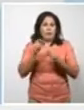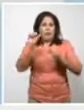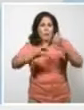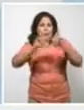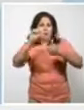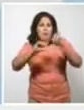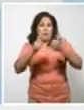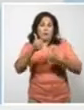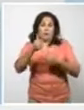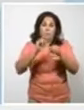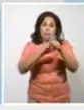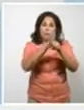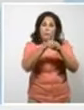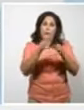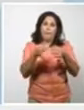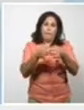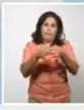la epidemia.